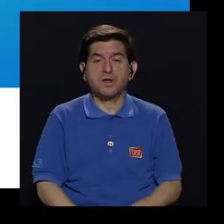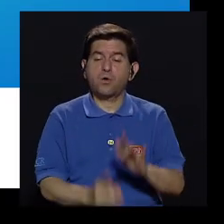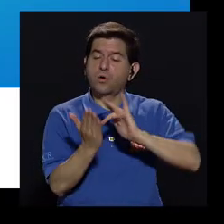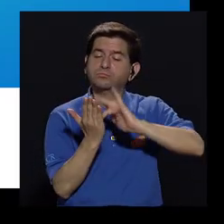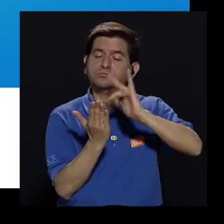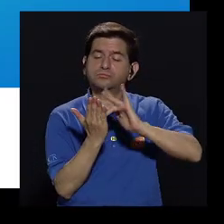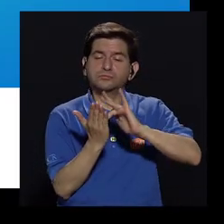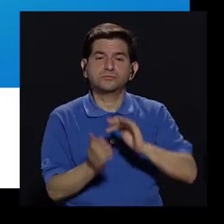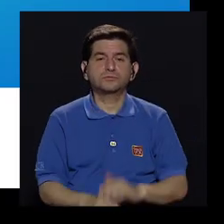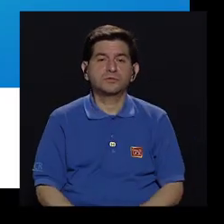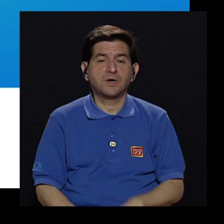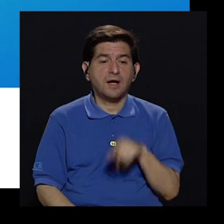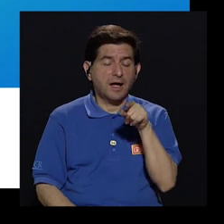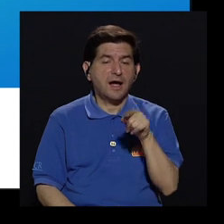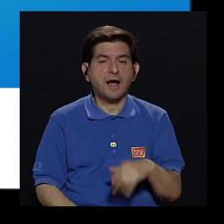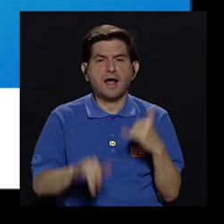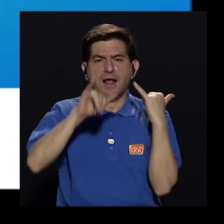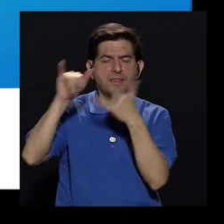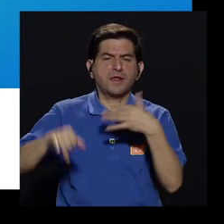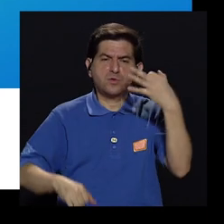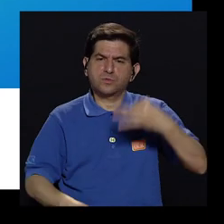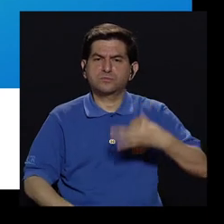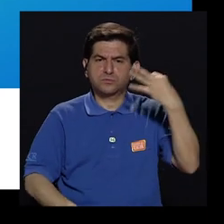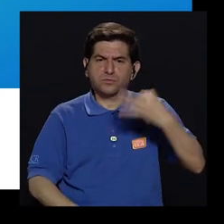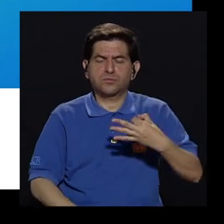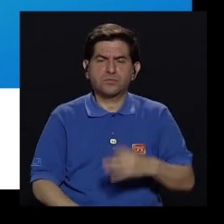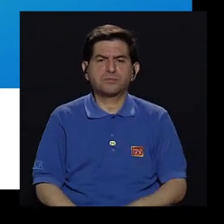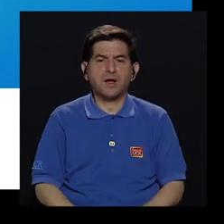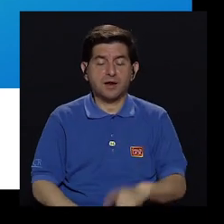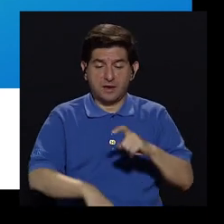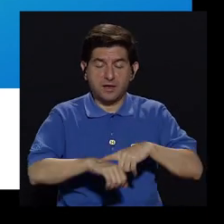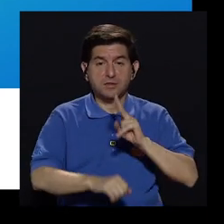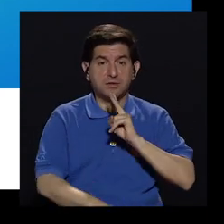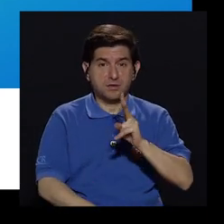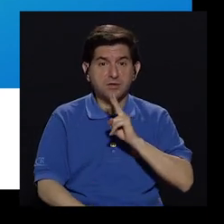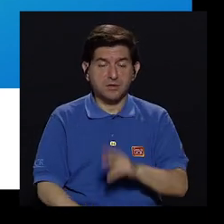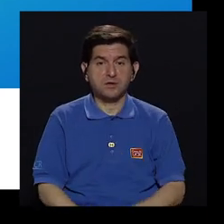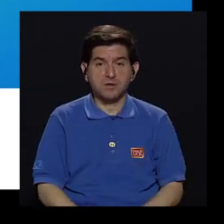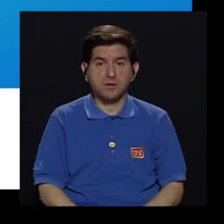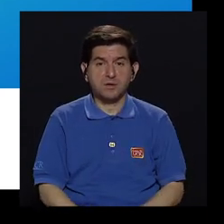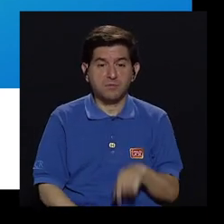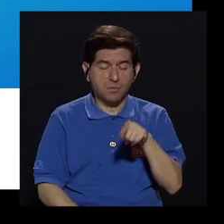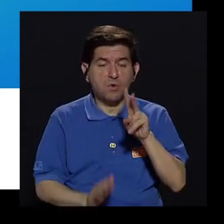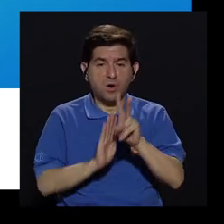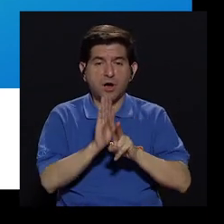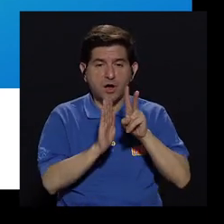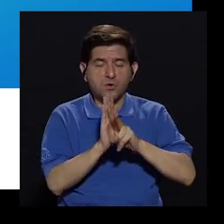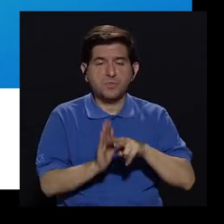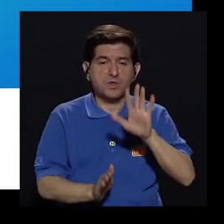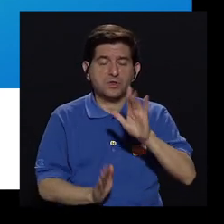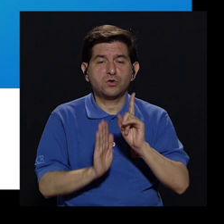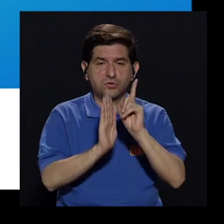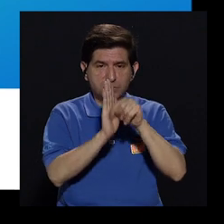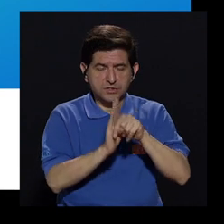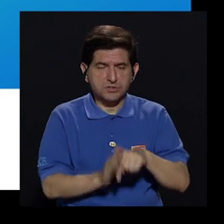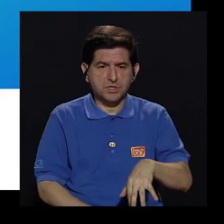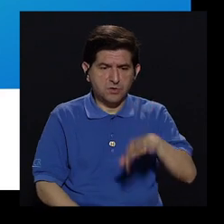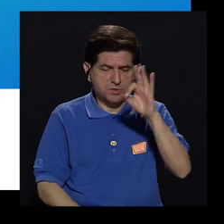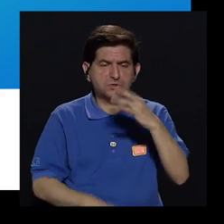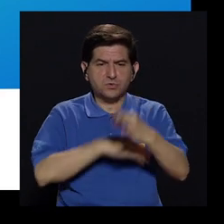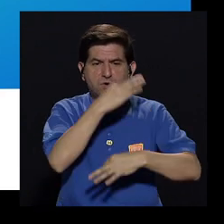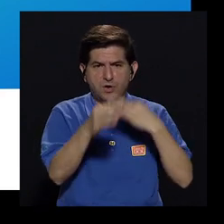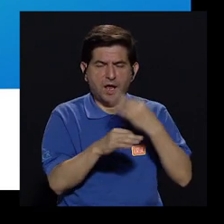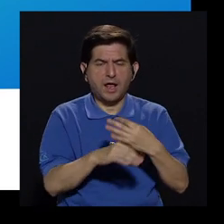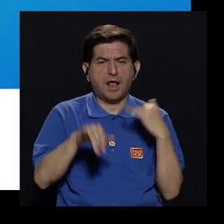celular, hacer denuncias formales en tiempo real mediante un video de 5 segundos, seleccionando el